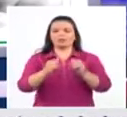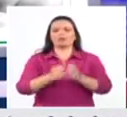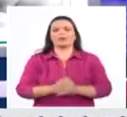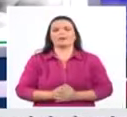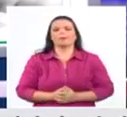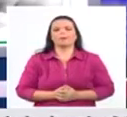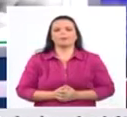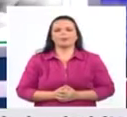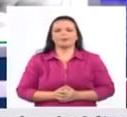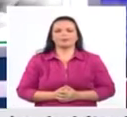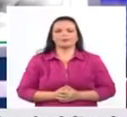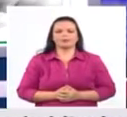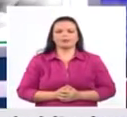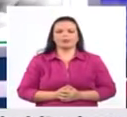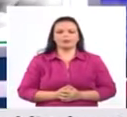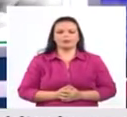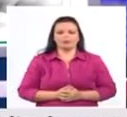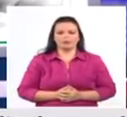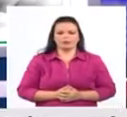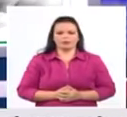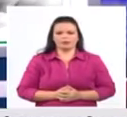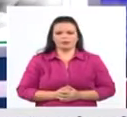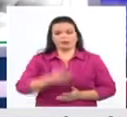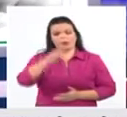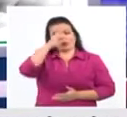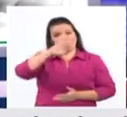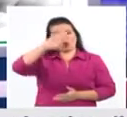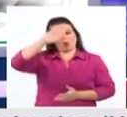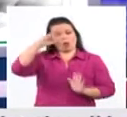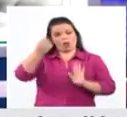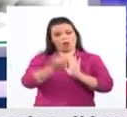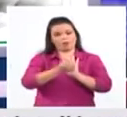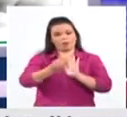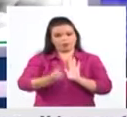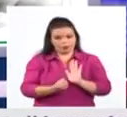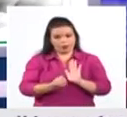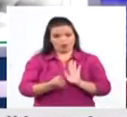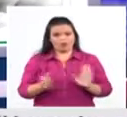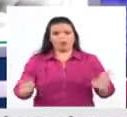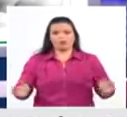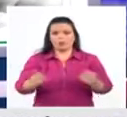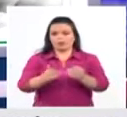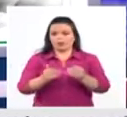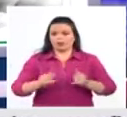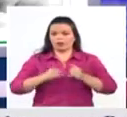del Ministerio de Salud Pública. Cuba confirma al cierre del día de ayer